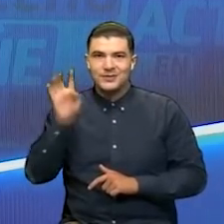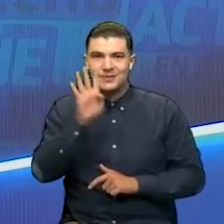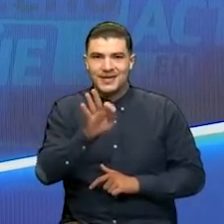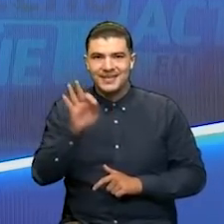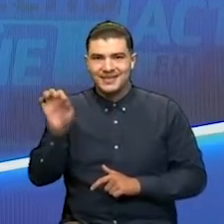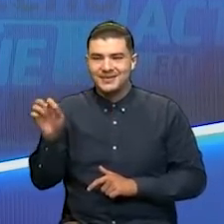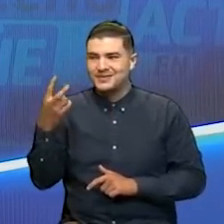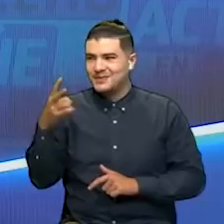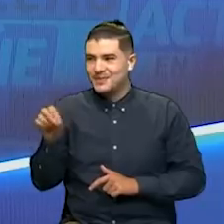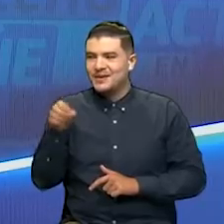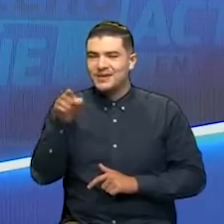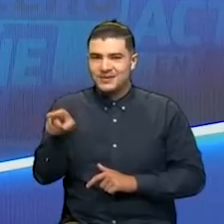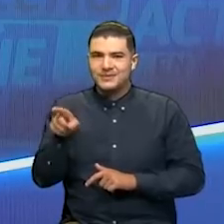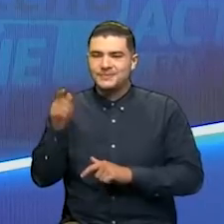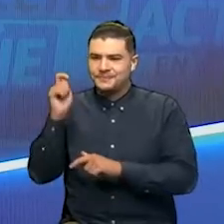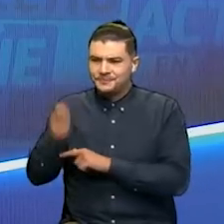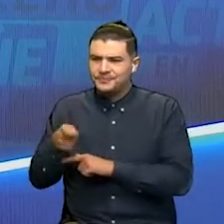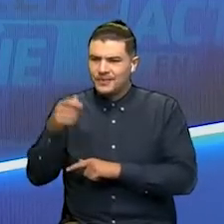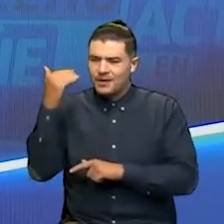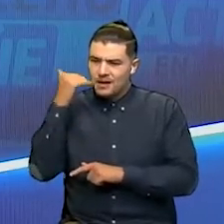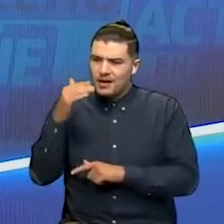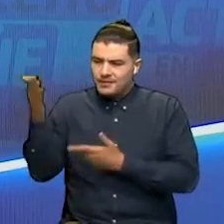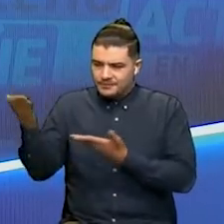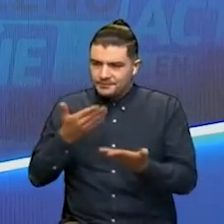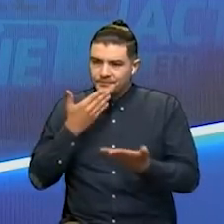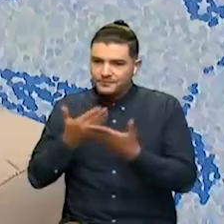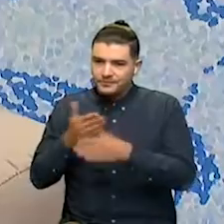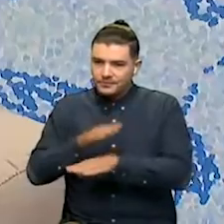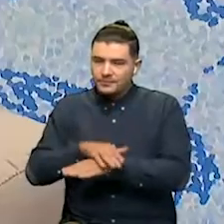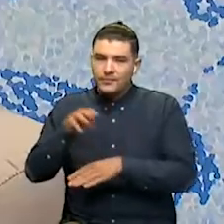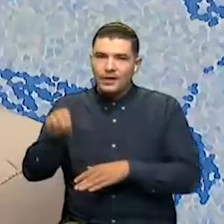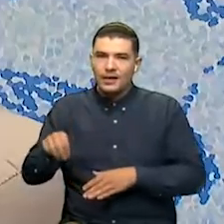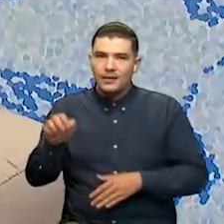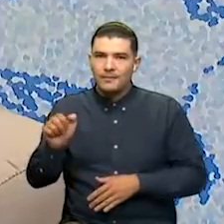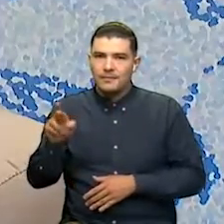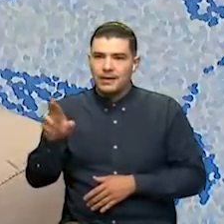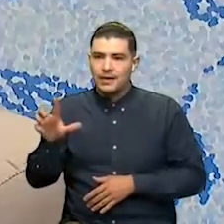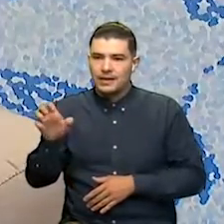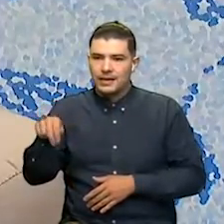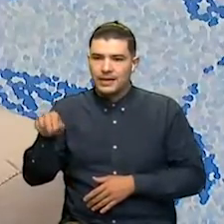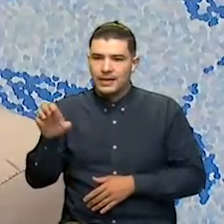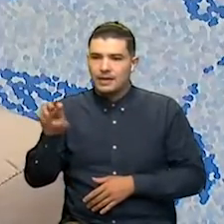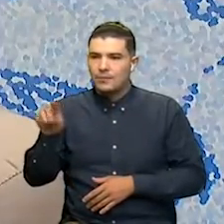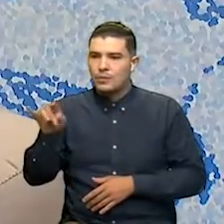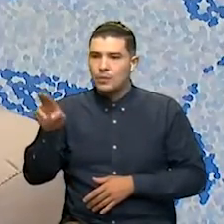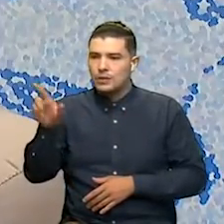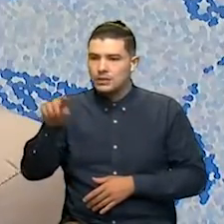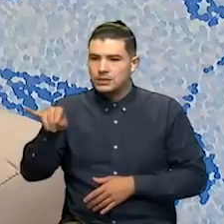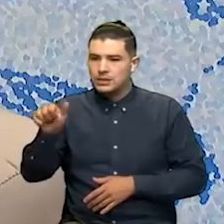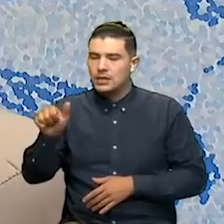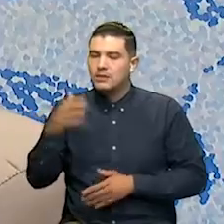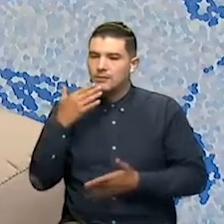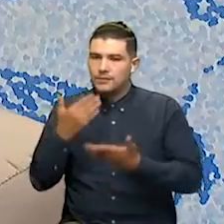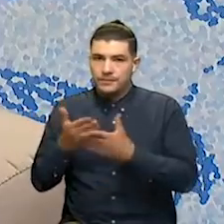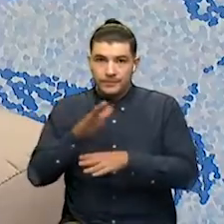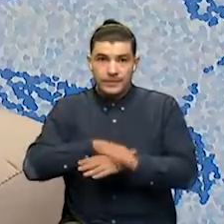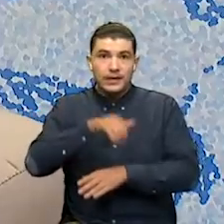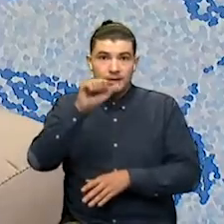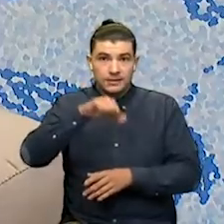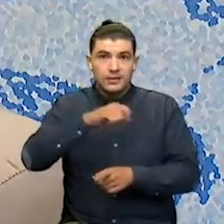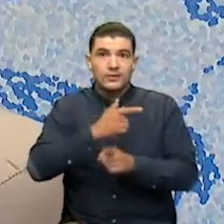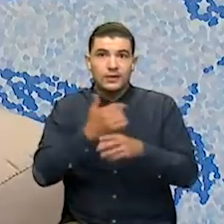648-4820. Doctora Marlene Murcia, muy buenas tardes. Buenas tardes, John. Buenas tardes a nuestro invitado. Hoy